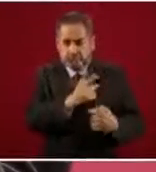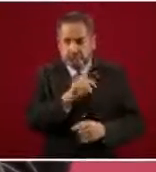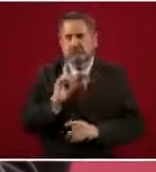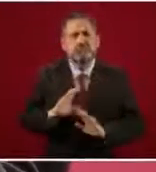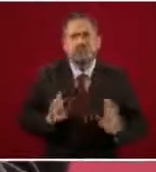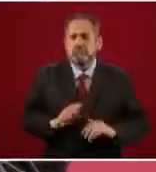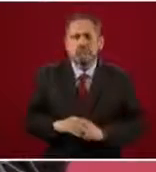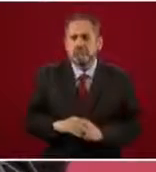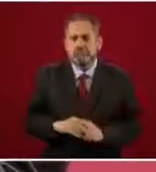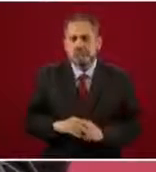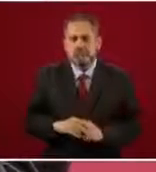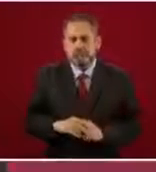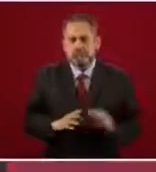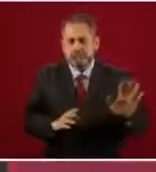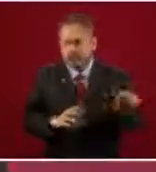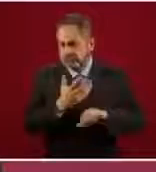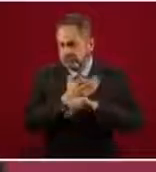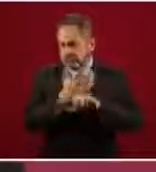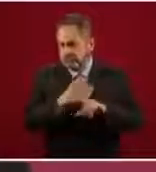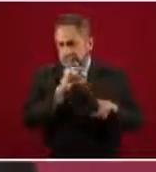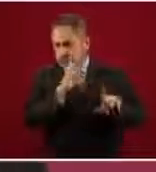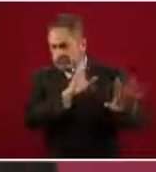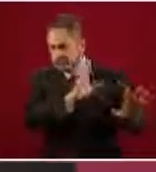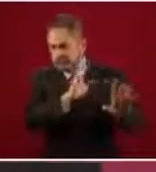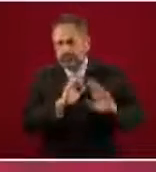con el gobierno de Estados Unidos. Y